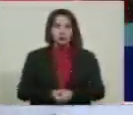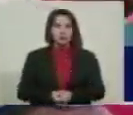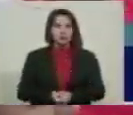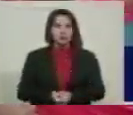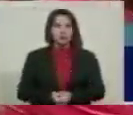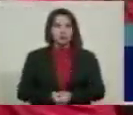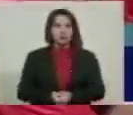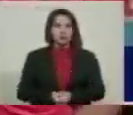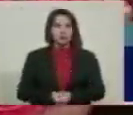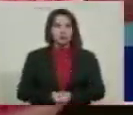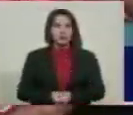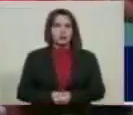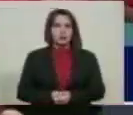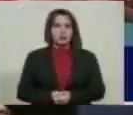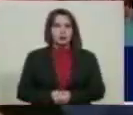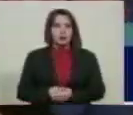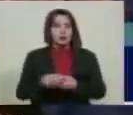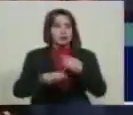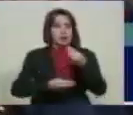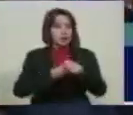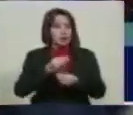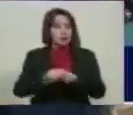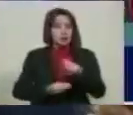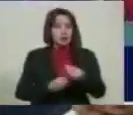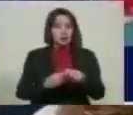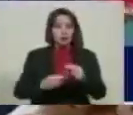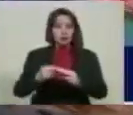nos ha ido consolidando.